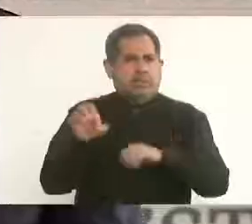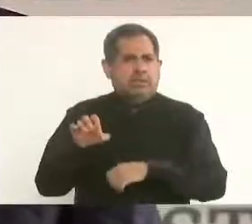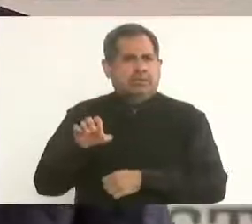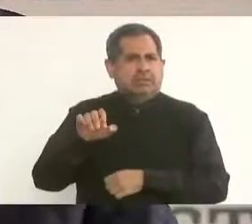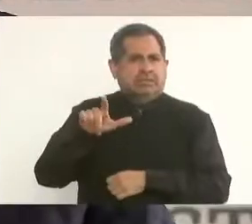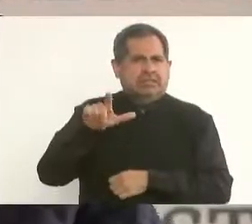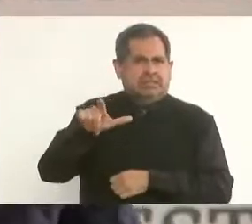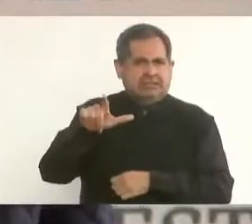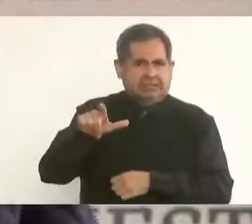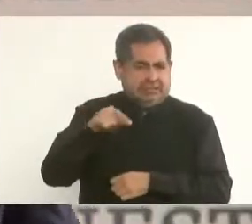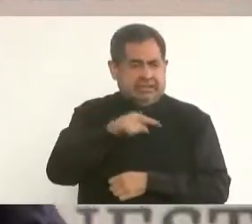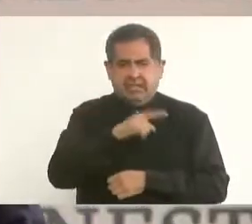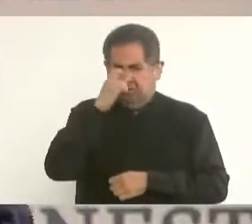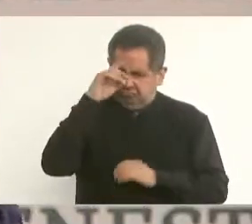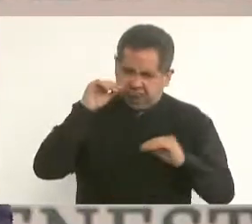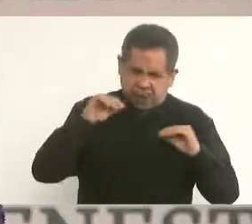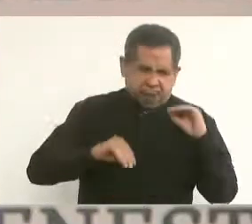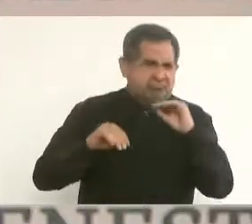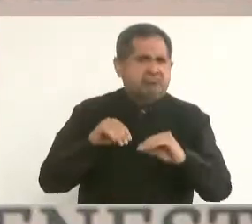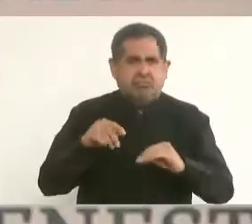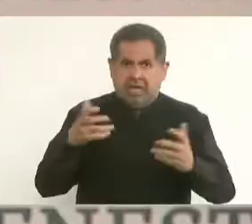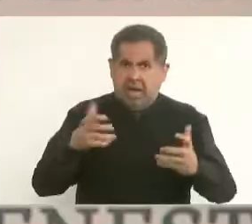1917.